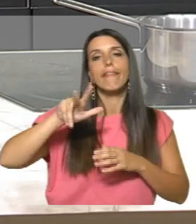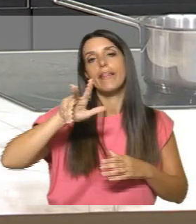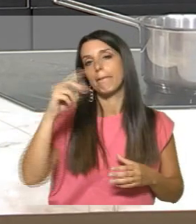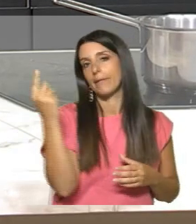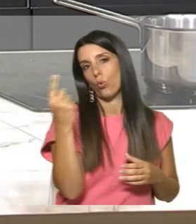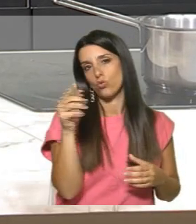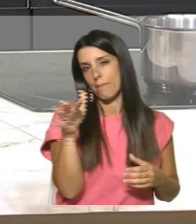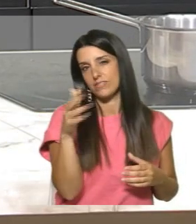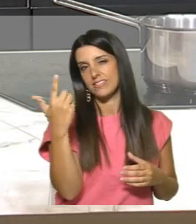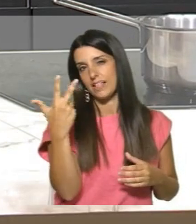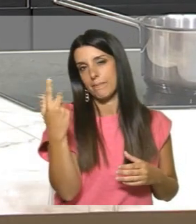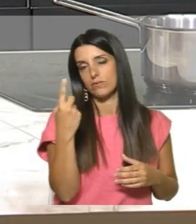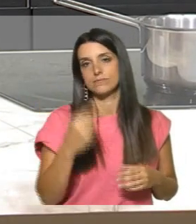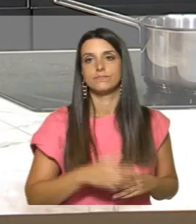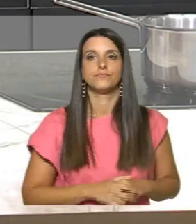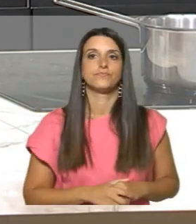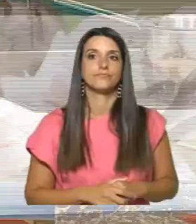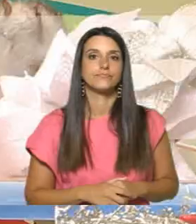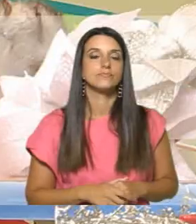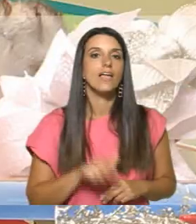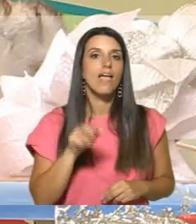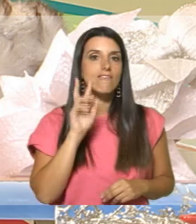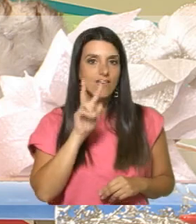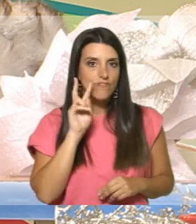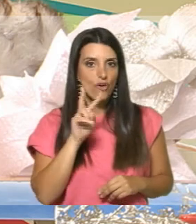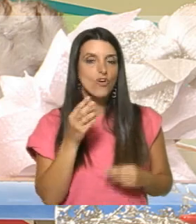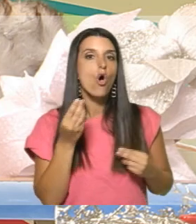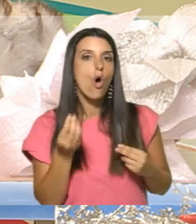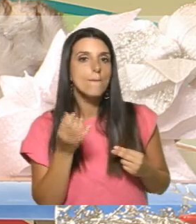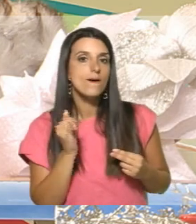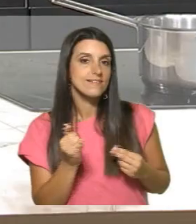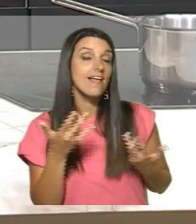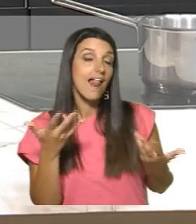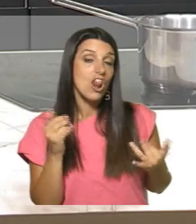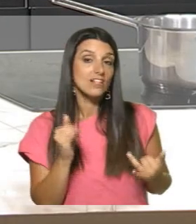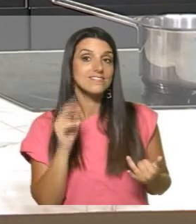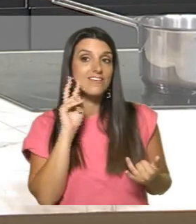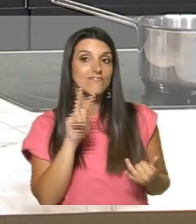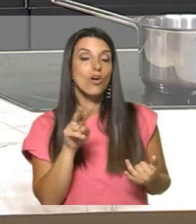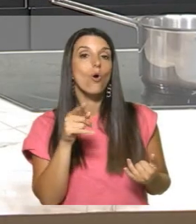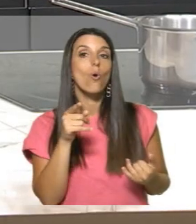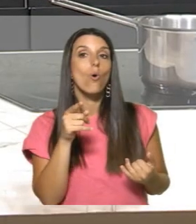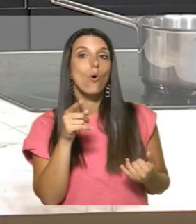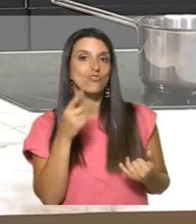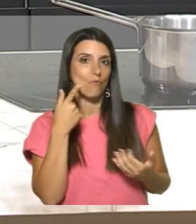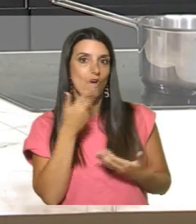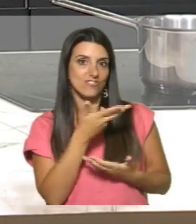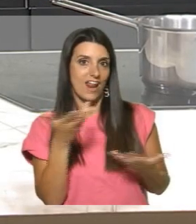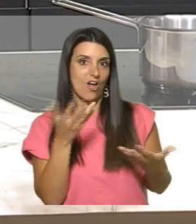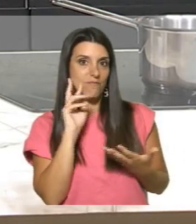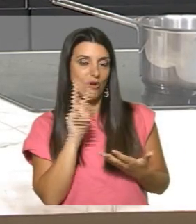3 minutos. Perfecto. ¿Ah? Mirá, ahí lo vas viendo, la consistencia también. ¿Ves? Exacto. Mira, ustedes saben en casa, mirá, ahora yo se los voy a mostrar